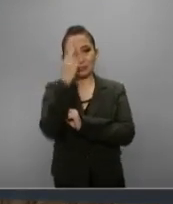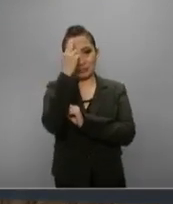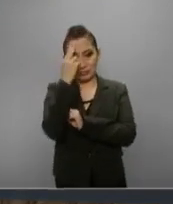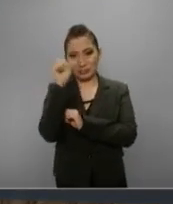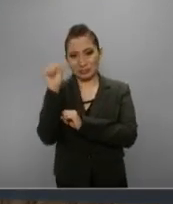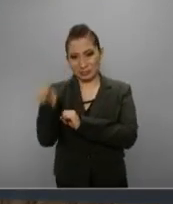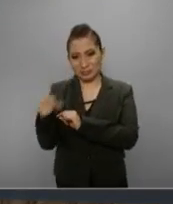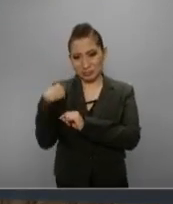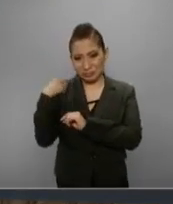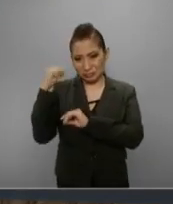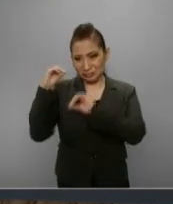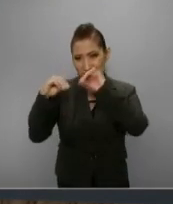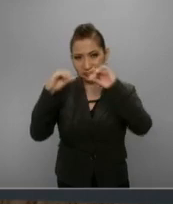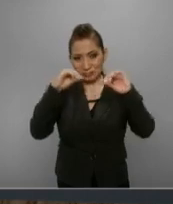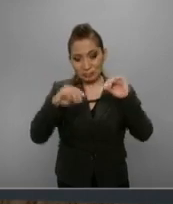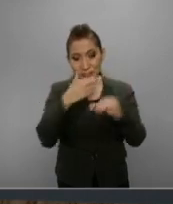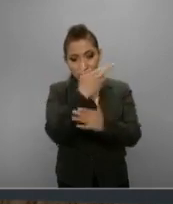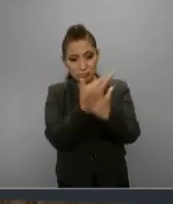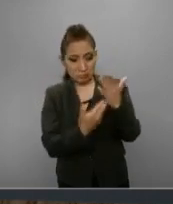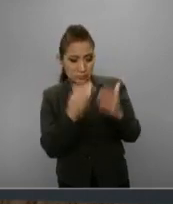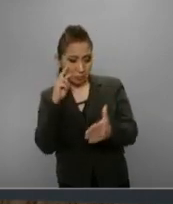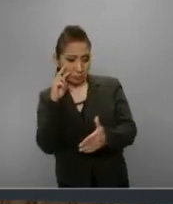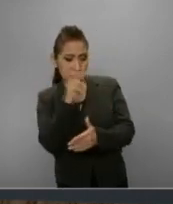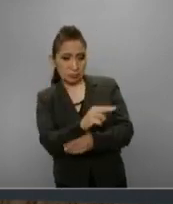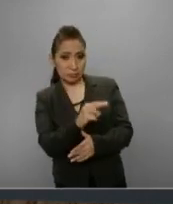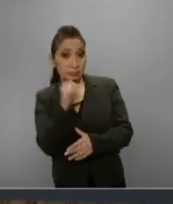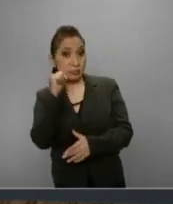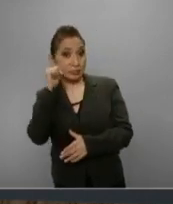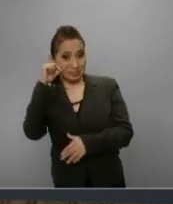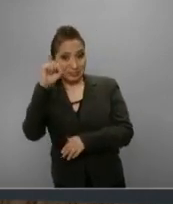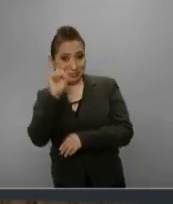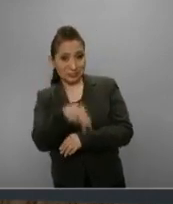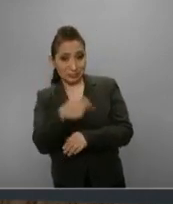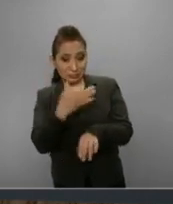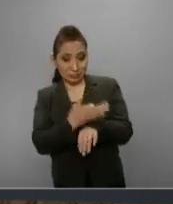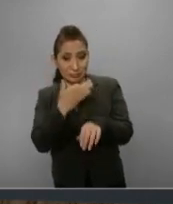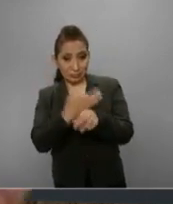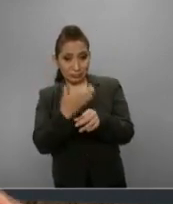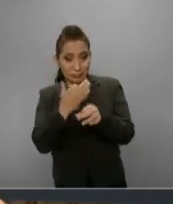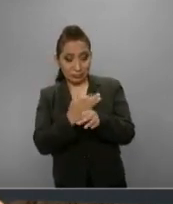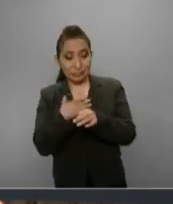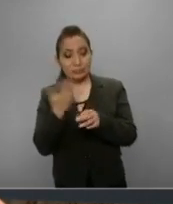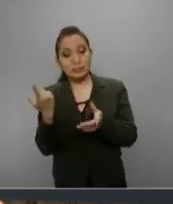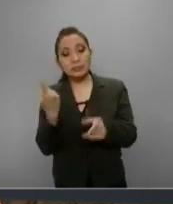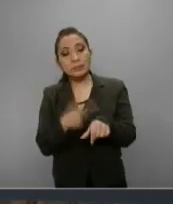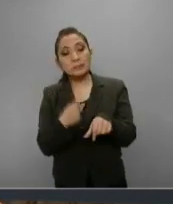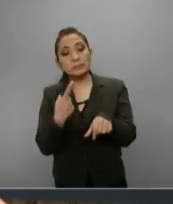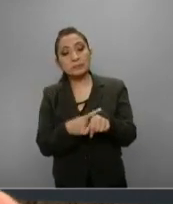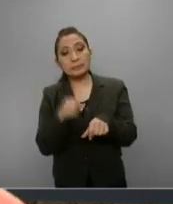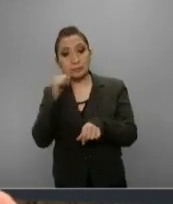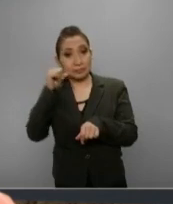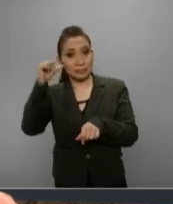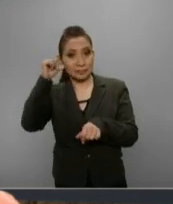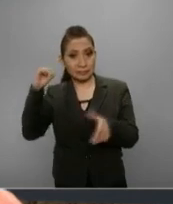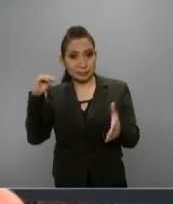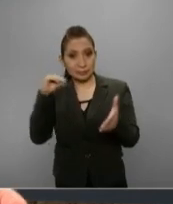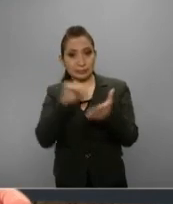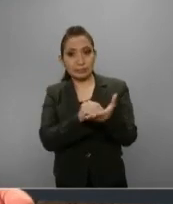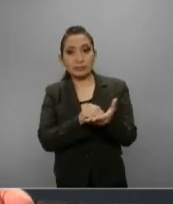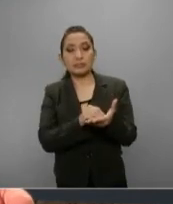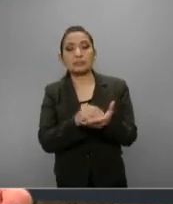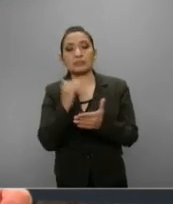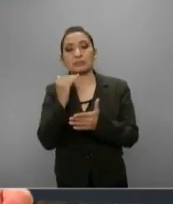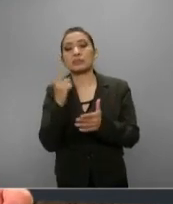Universidad Johns Hopkins registra todavía a esta hora los casos del día de ayer,